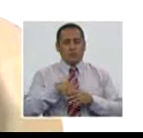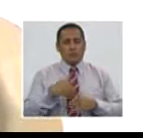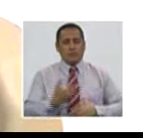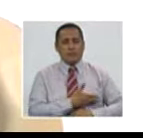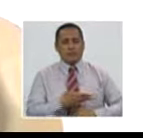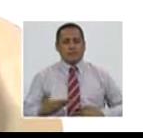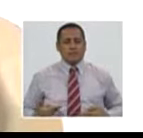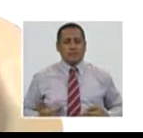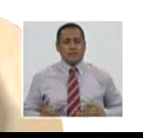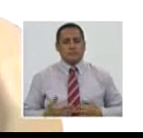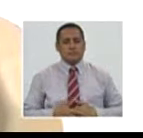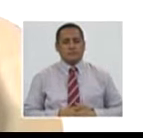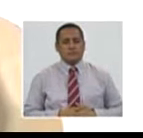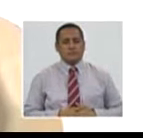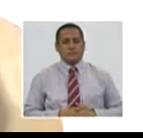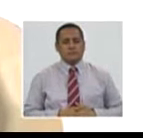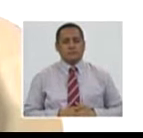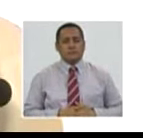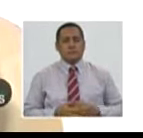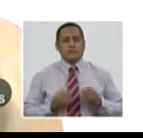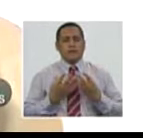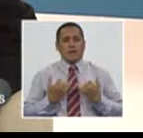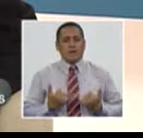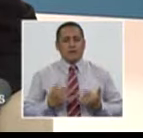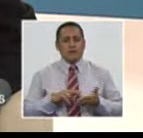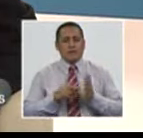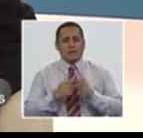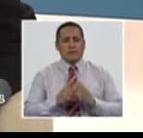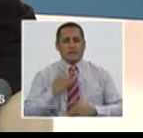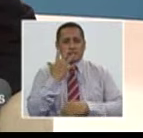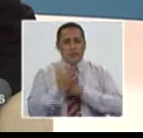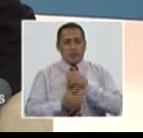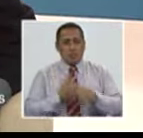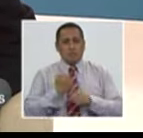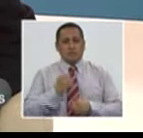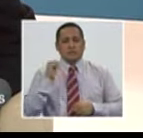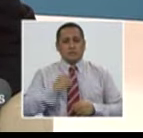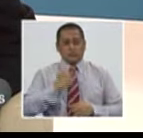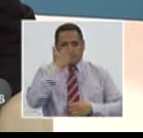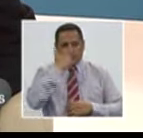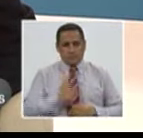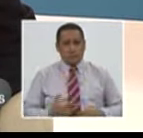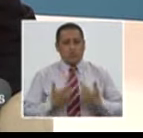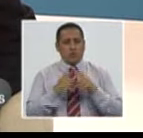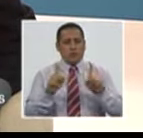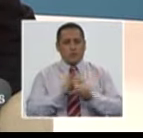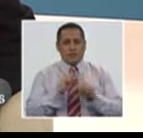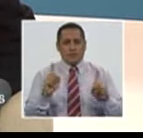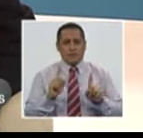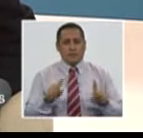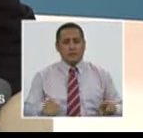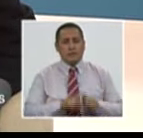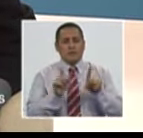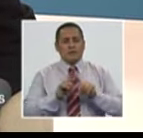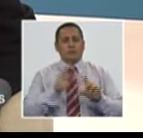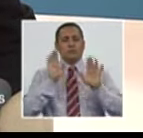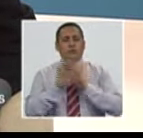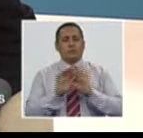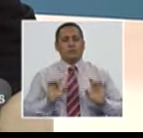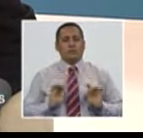las ejecuciones presidenciales de acuerdo o sea cada cinco años y uno no se libera Y si